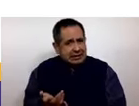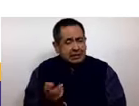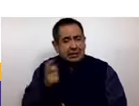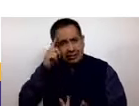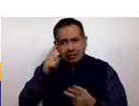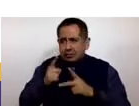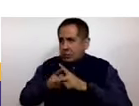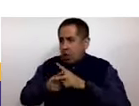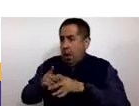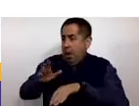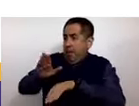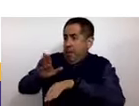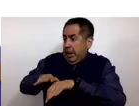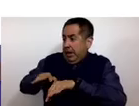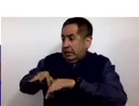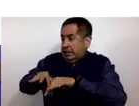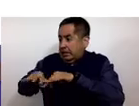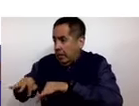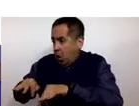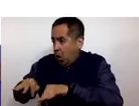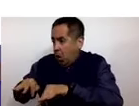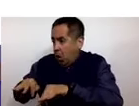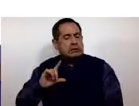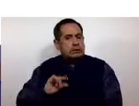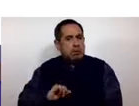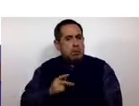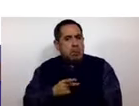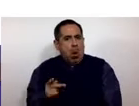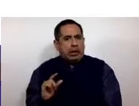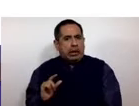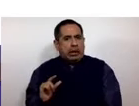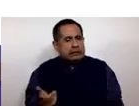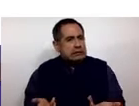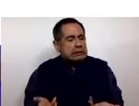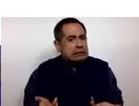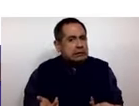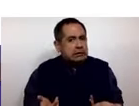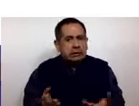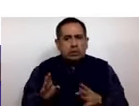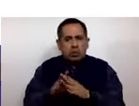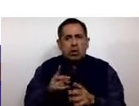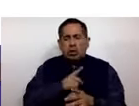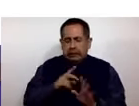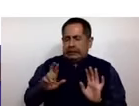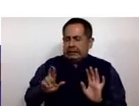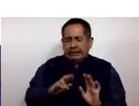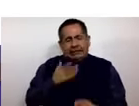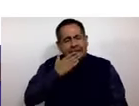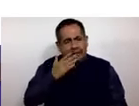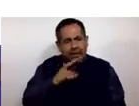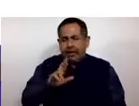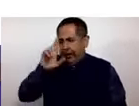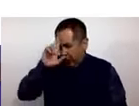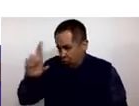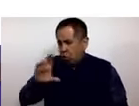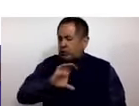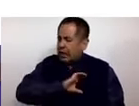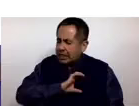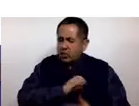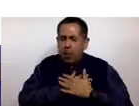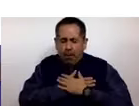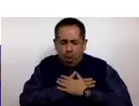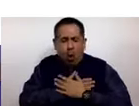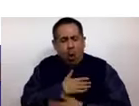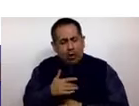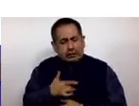proporcional. Entonces, sin dejar de reconocer los afectos, sin dejar de reconocer el amor y todas estas cosas que